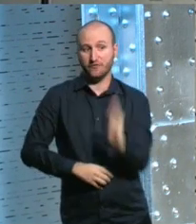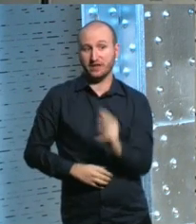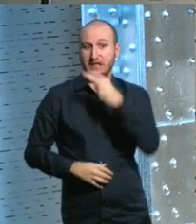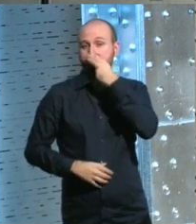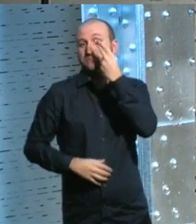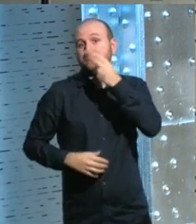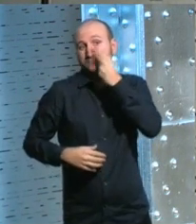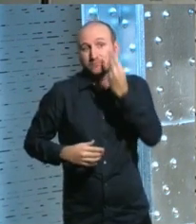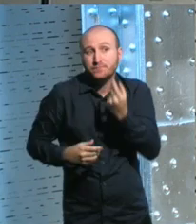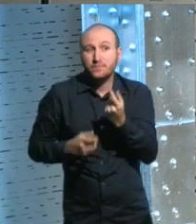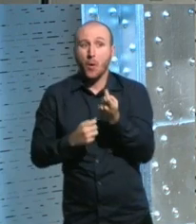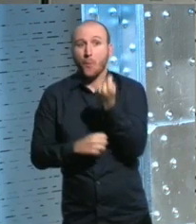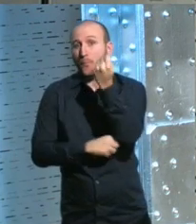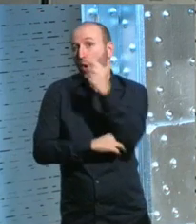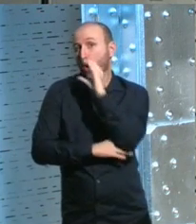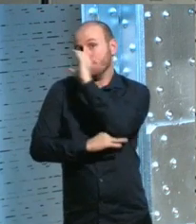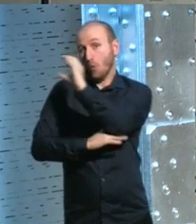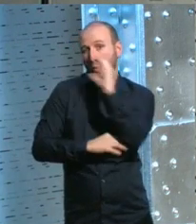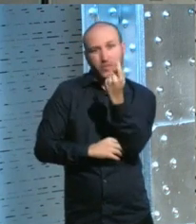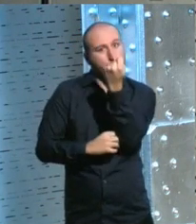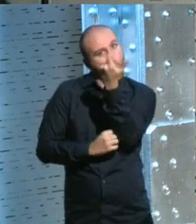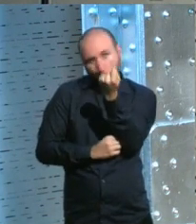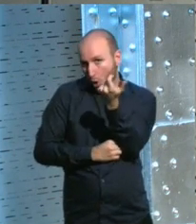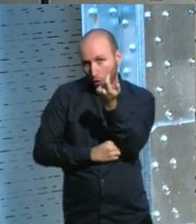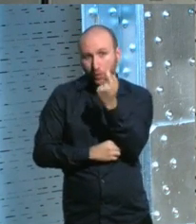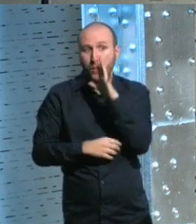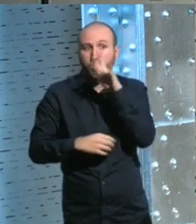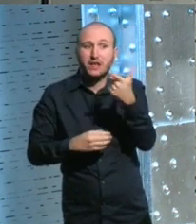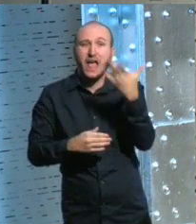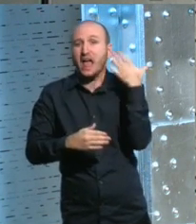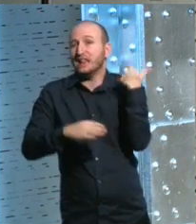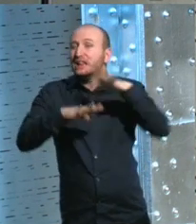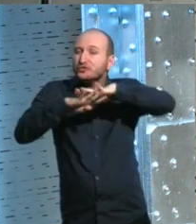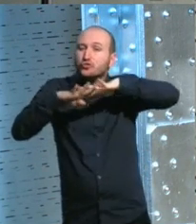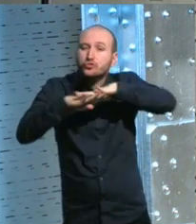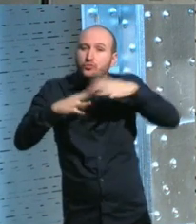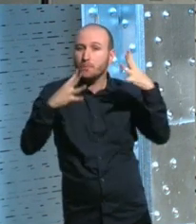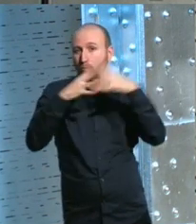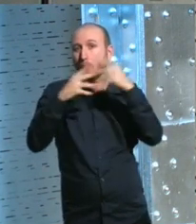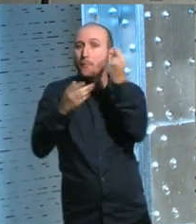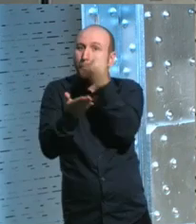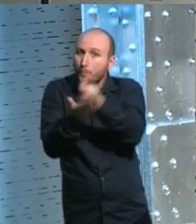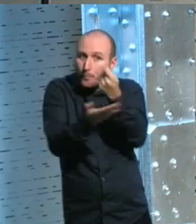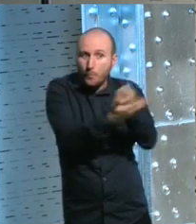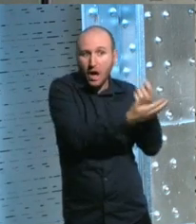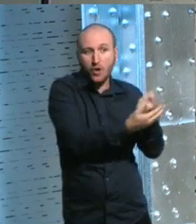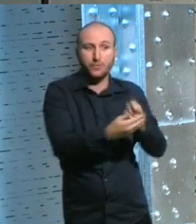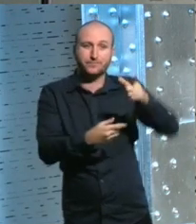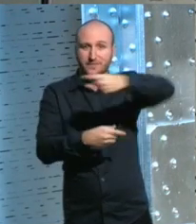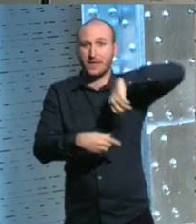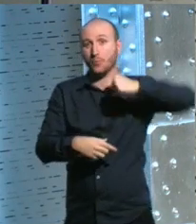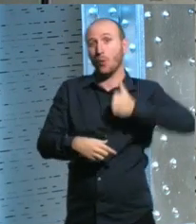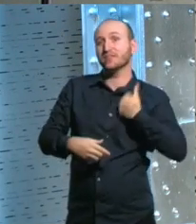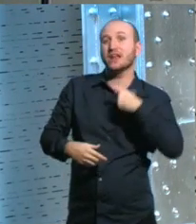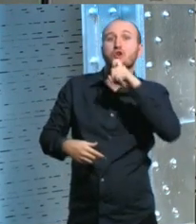muy poca gente tiene cuenta bancaria. Entonces tuvo que crear la infraestructura de pago, y lo hizo con tarjetas